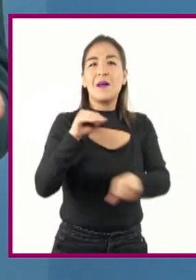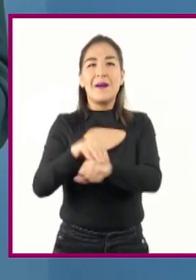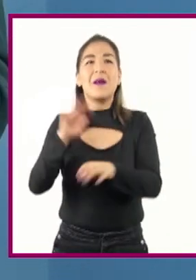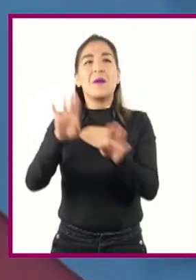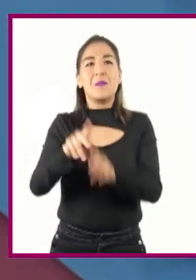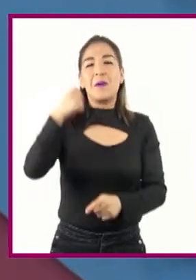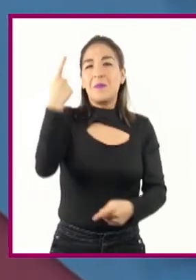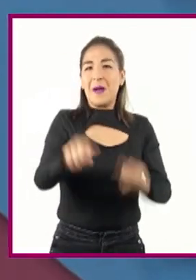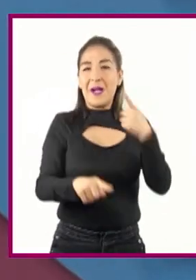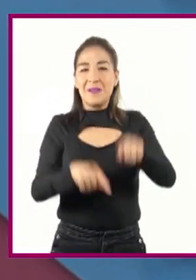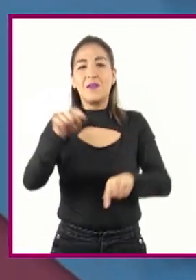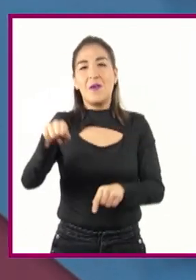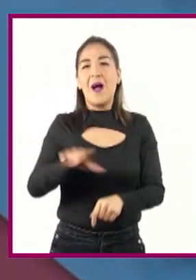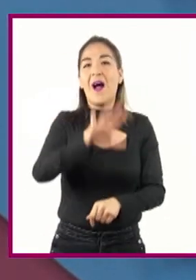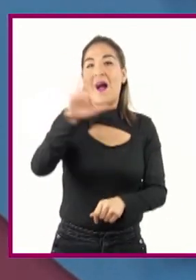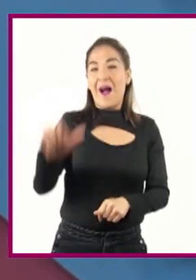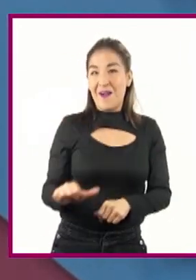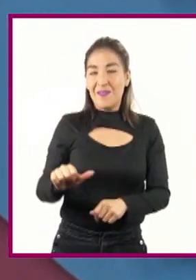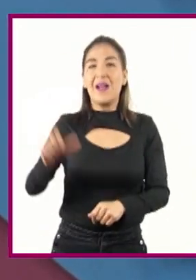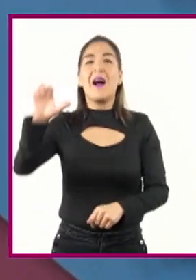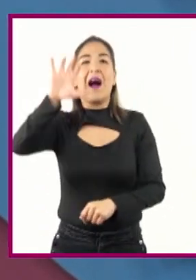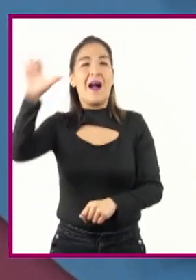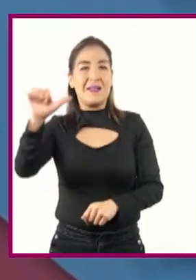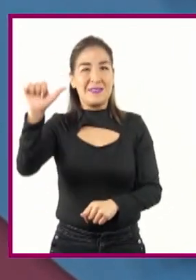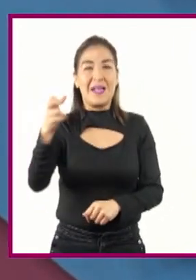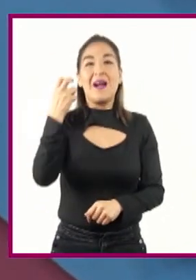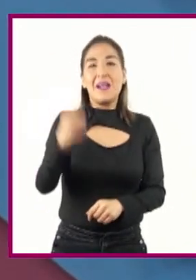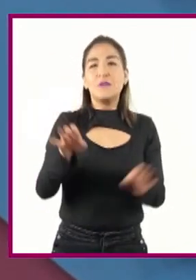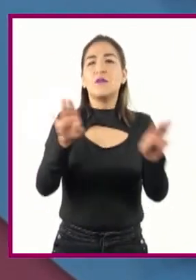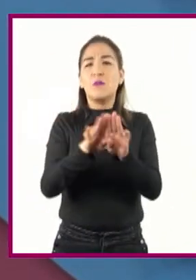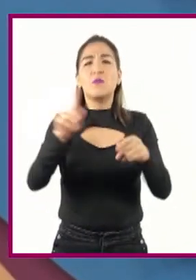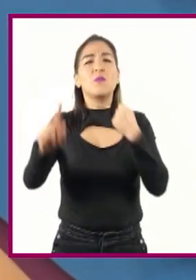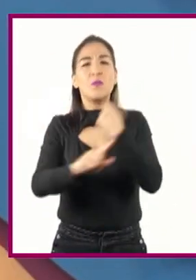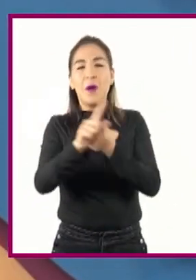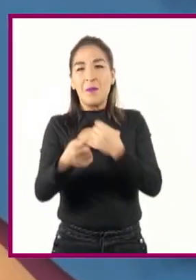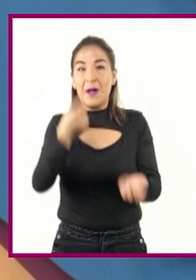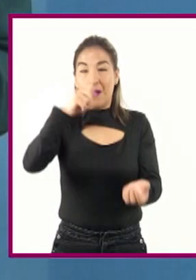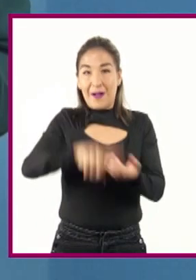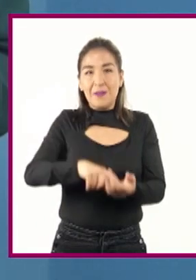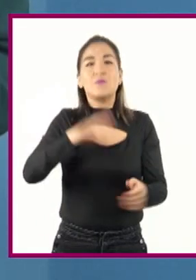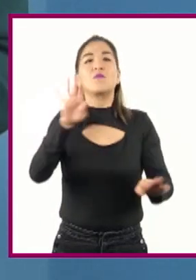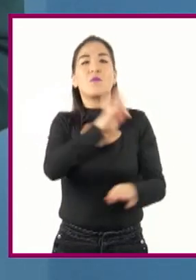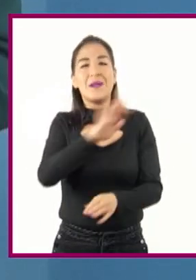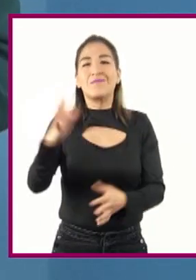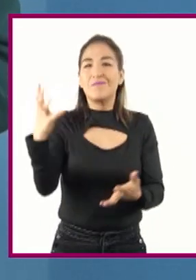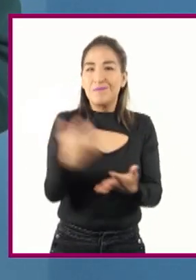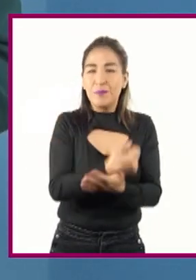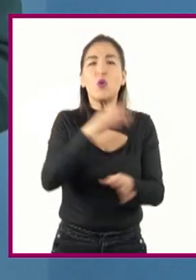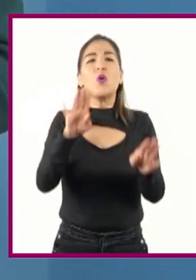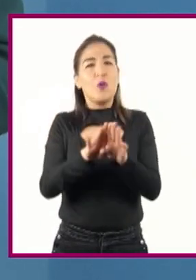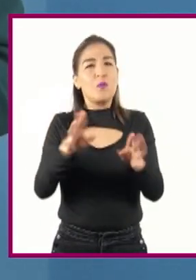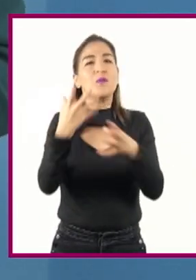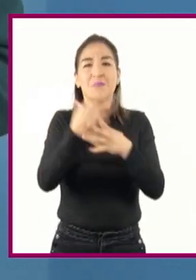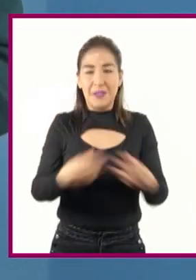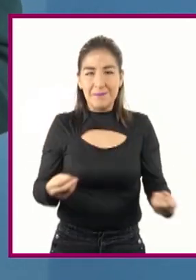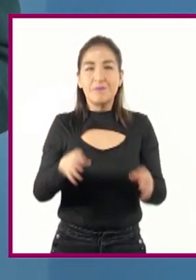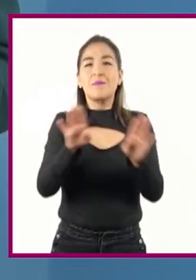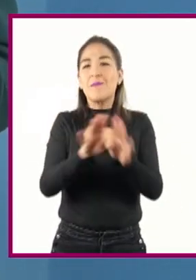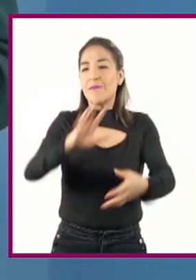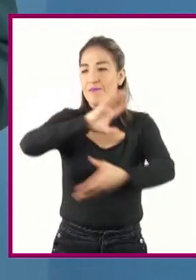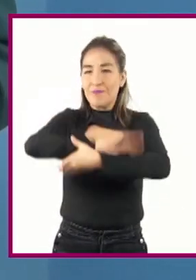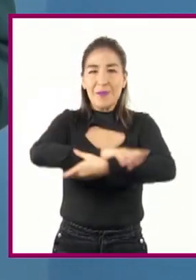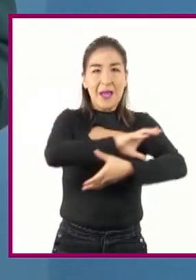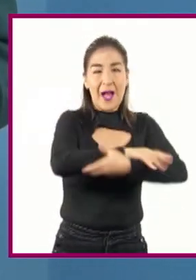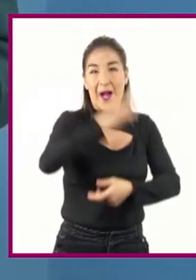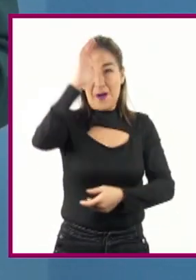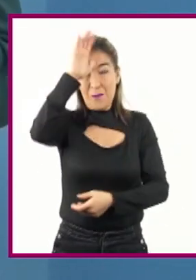y en África. Estos conflictos se lograron solucionar por medio de concesiones mutuas.